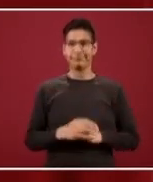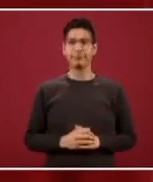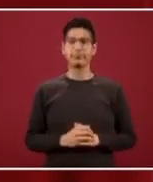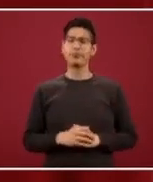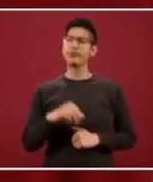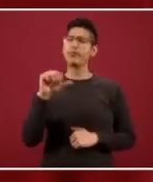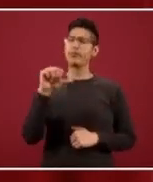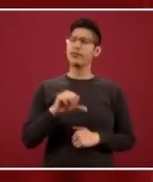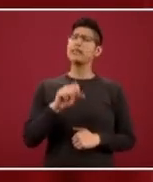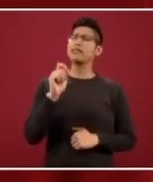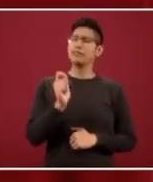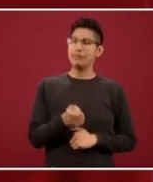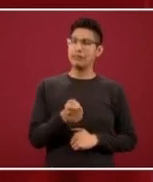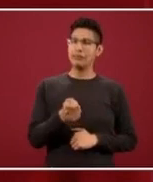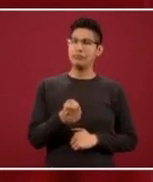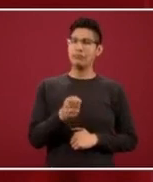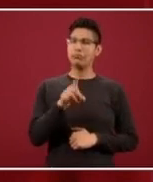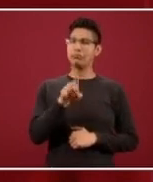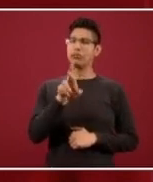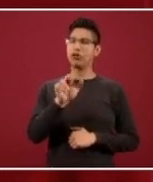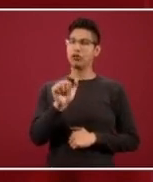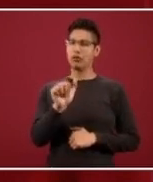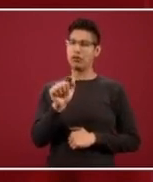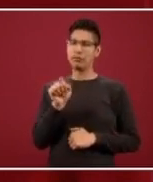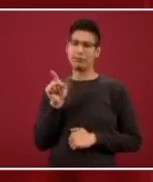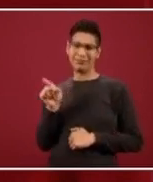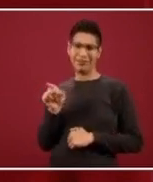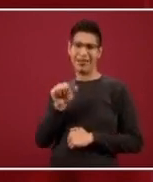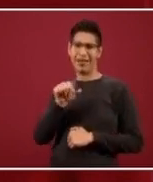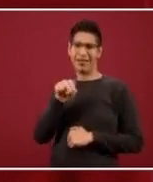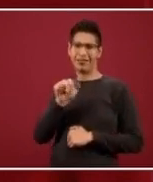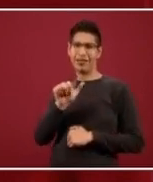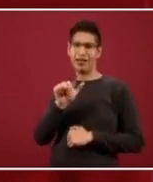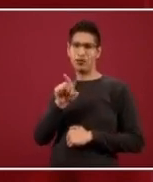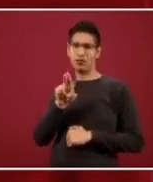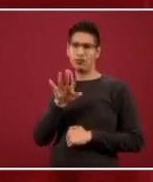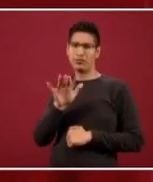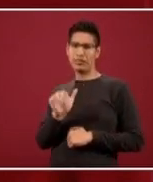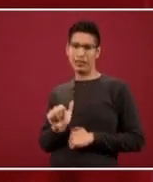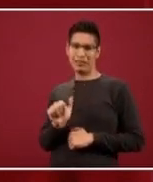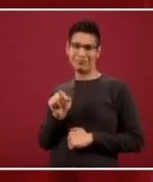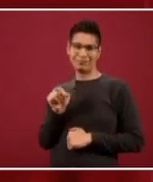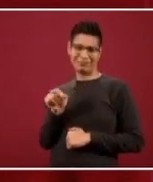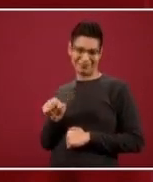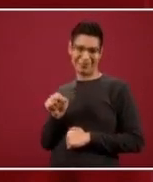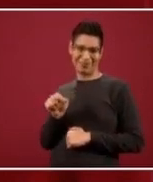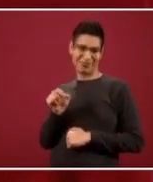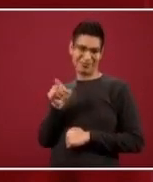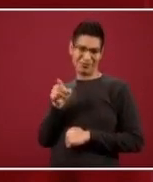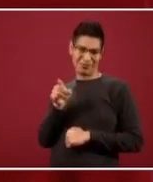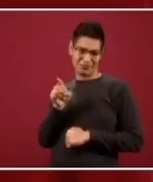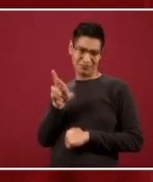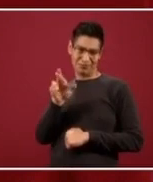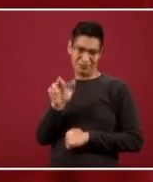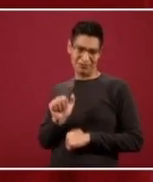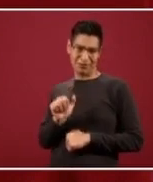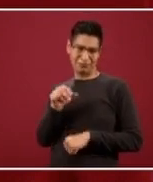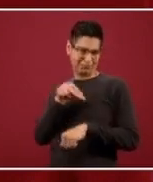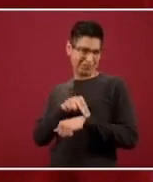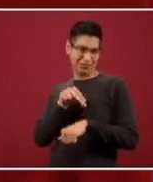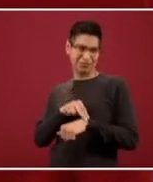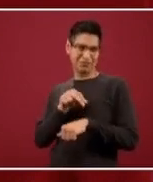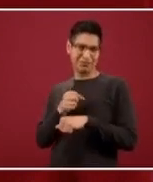El día de hoy la doctora Ana Lucía de la Garza Barroso, doctora en Salud Pública y especialista en